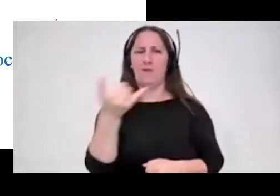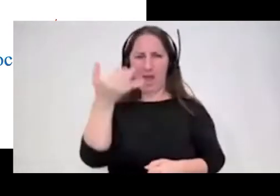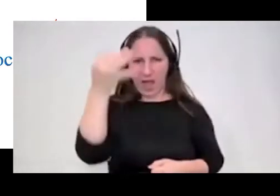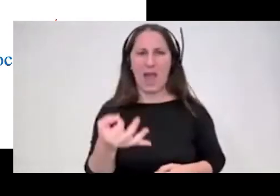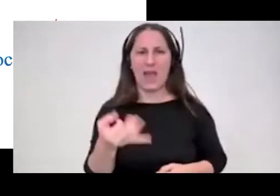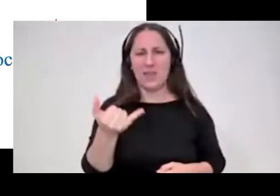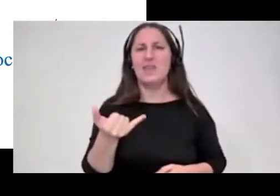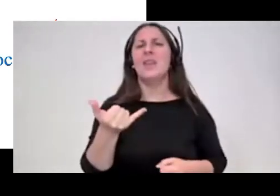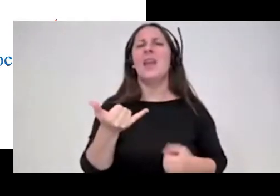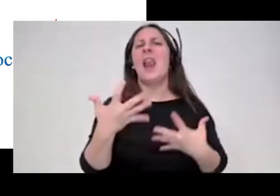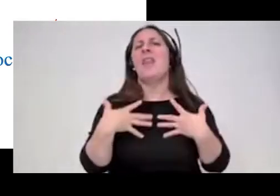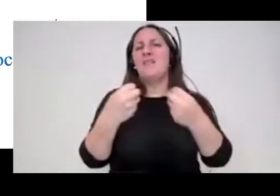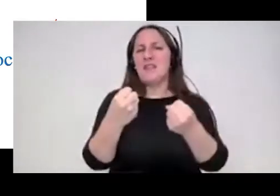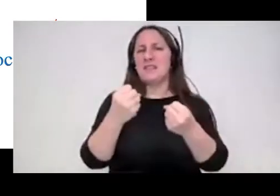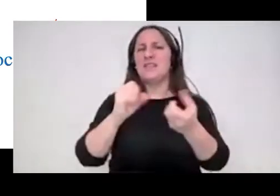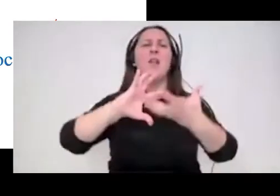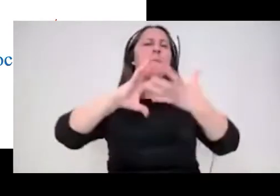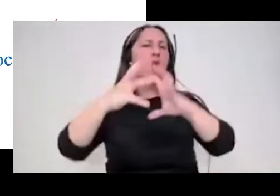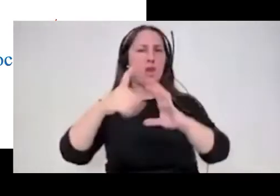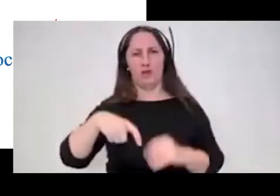argentino. Porque saben la implicancia